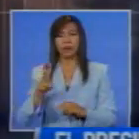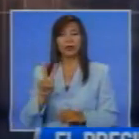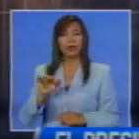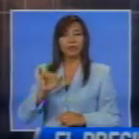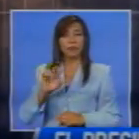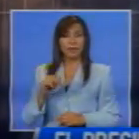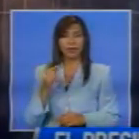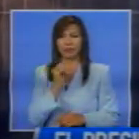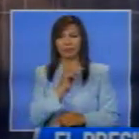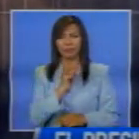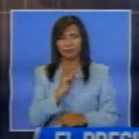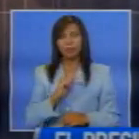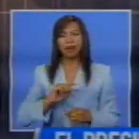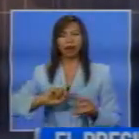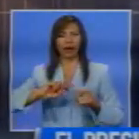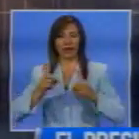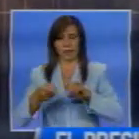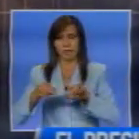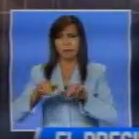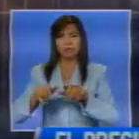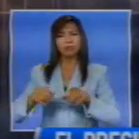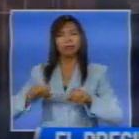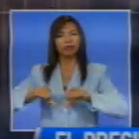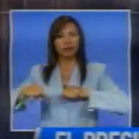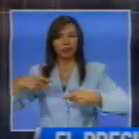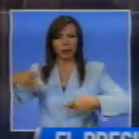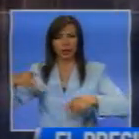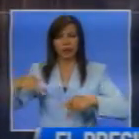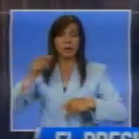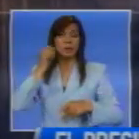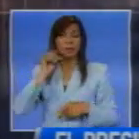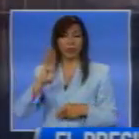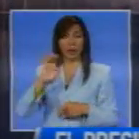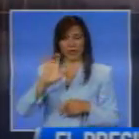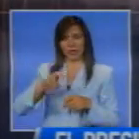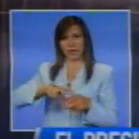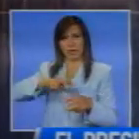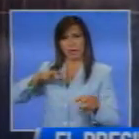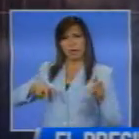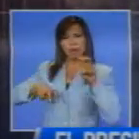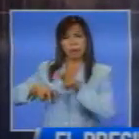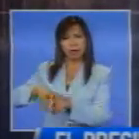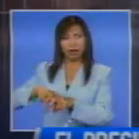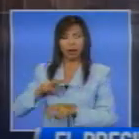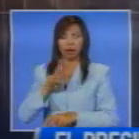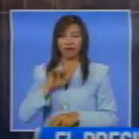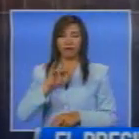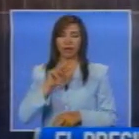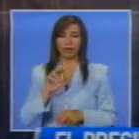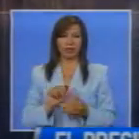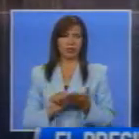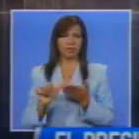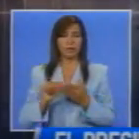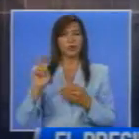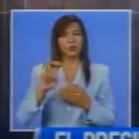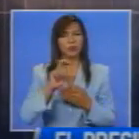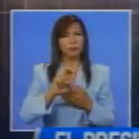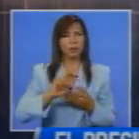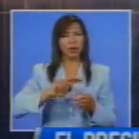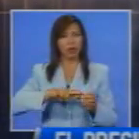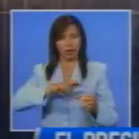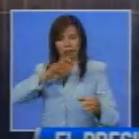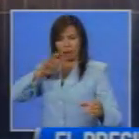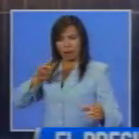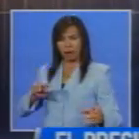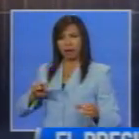Bonilla ocuparía la Secretaría de Gestión Política en reemplazo de Betty Tola. Benicio Alvarado dejaría el Ministerio de Turismo para